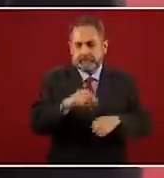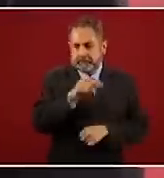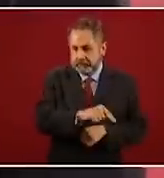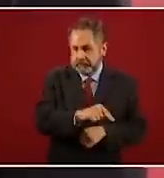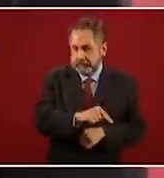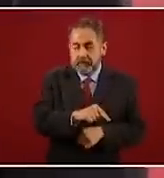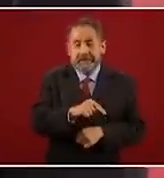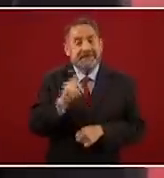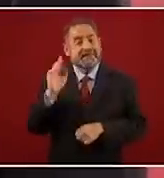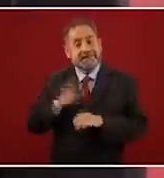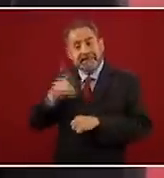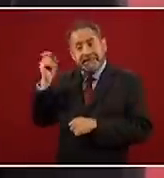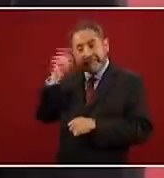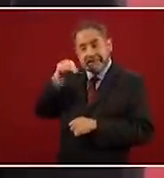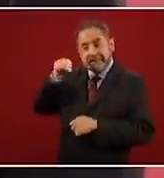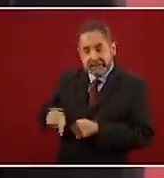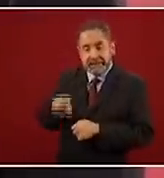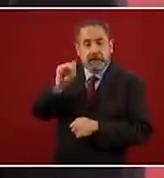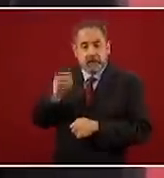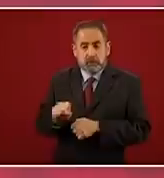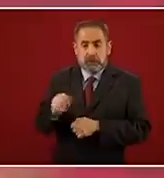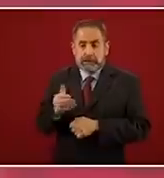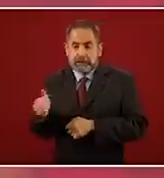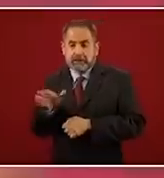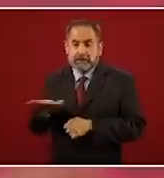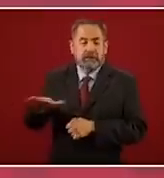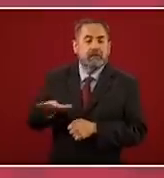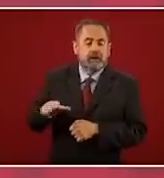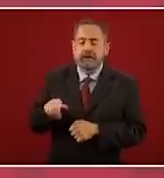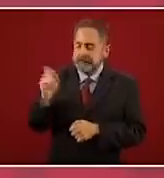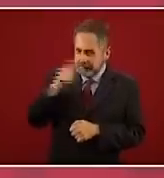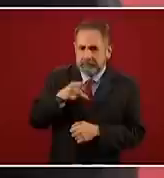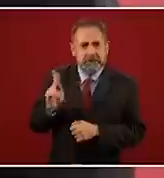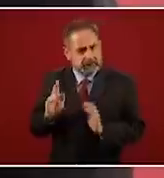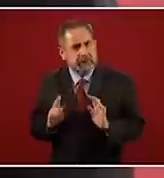nos cuesta más es en el sur sureste, pero